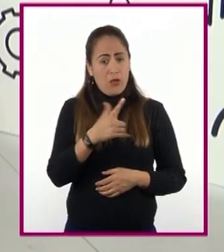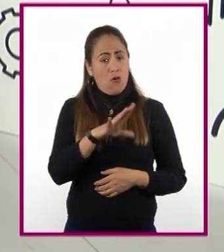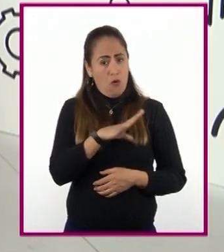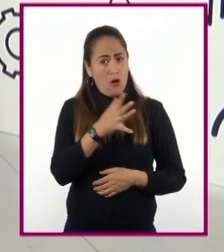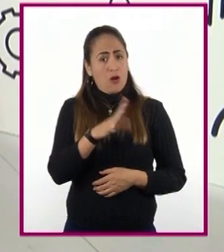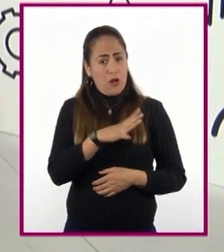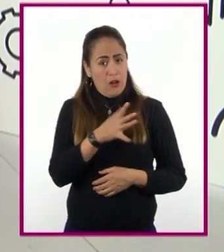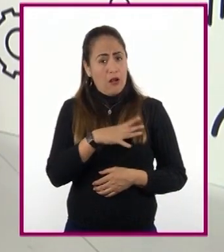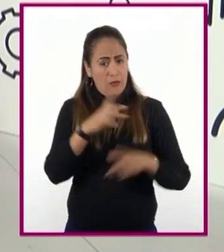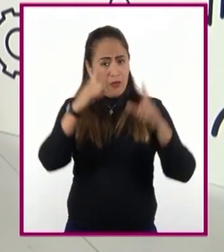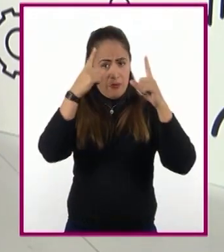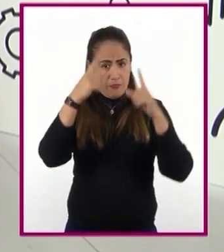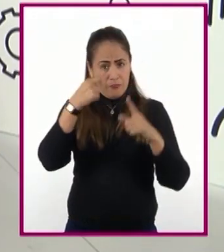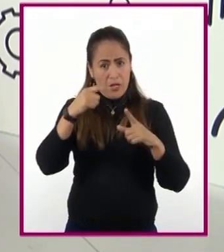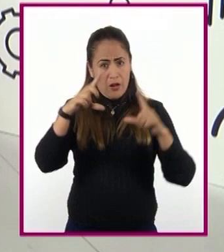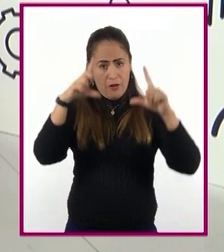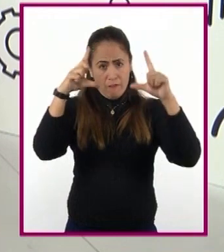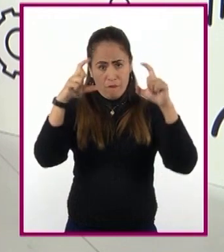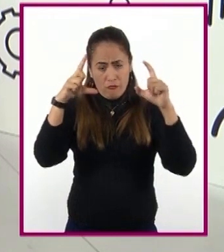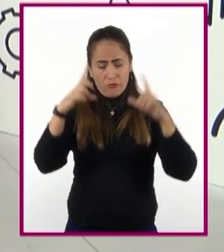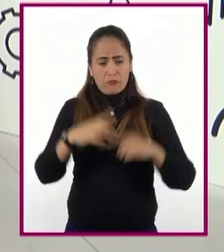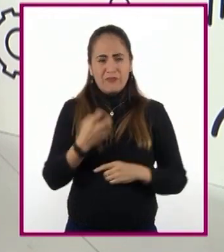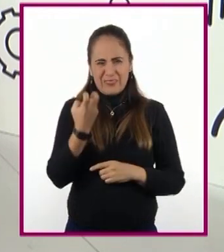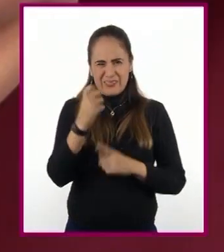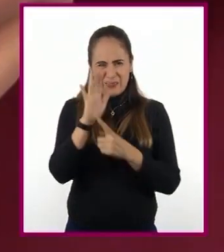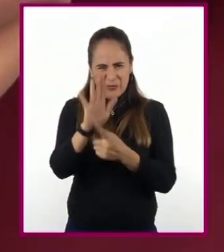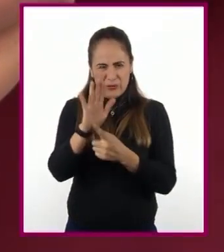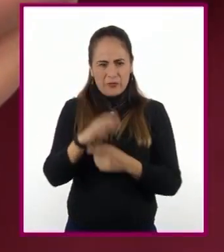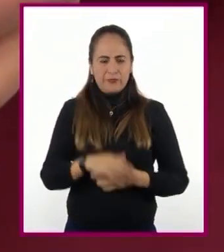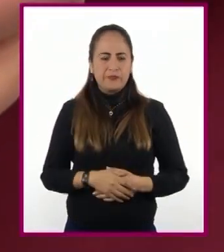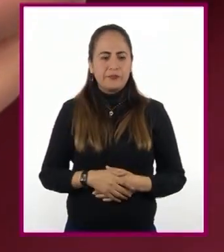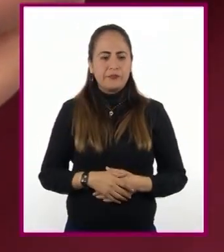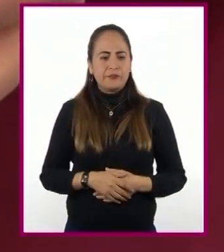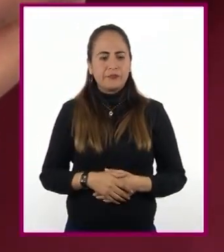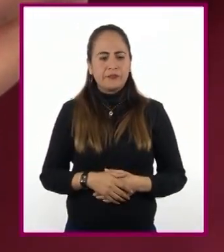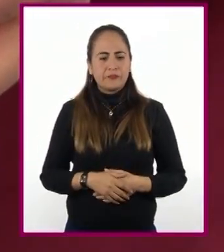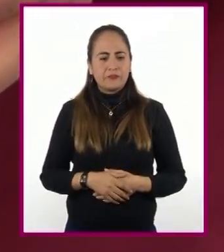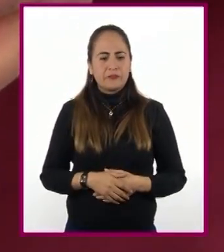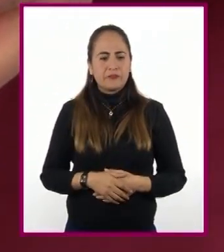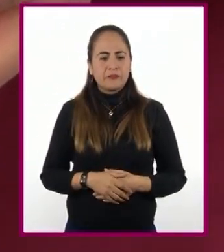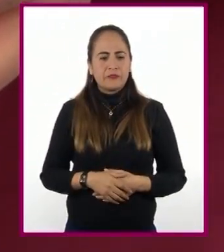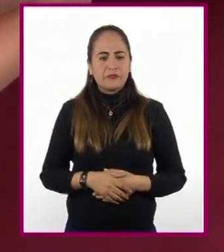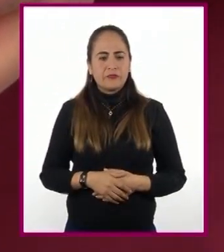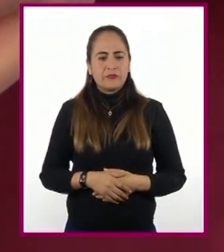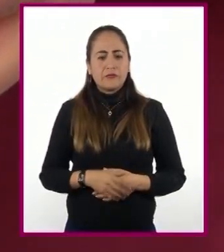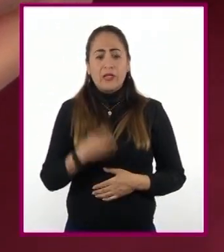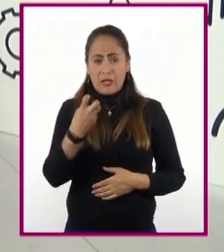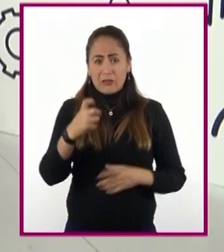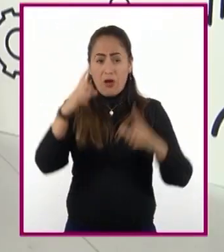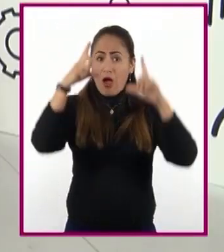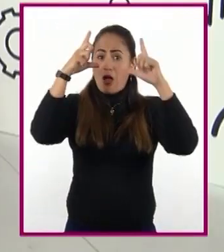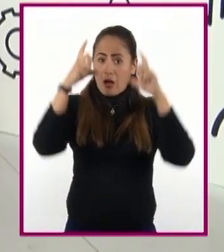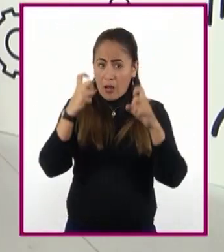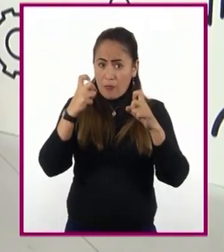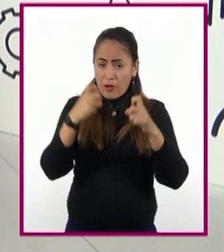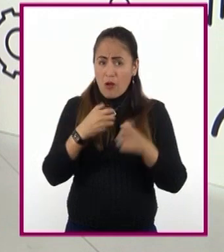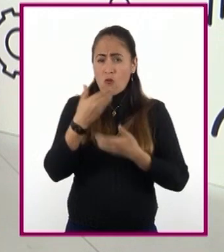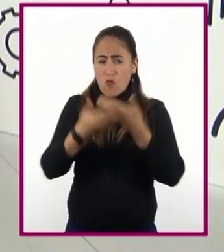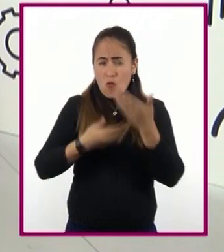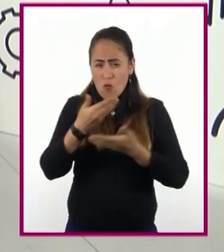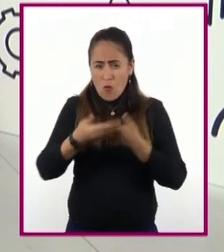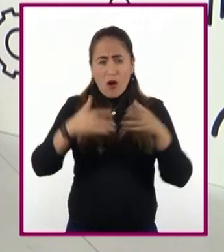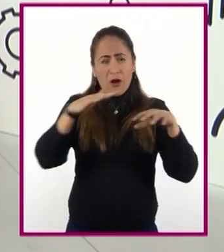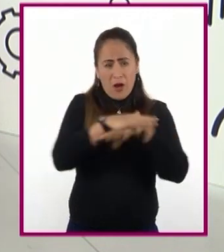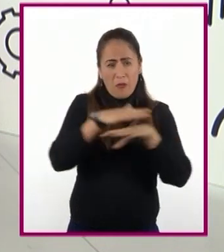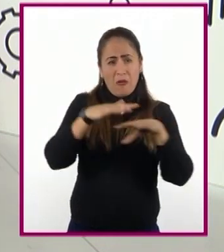esta, ¿sí? Pero el gran avance que han tenido estas cámaras es el hecho de que